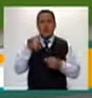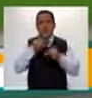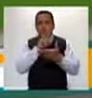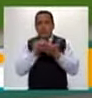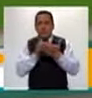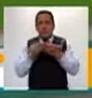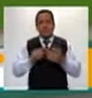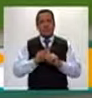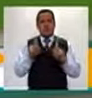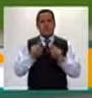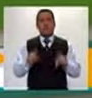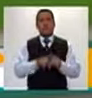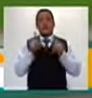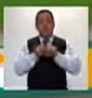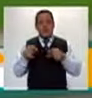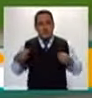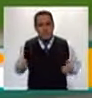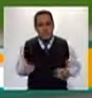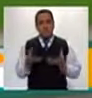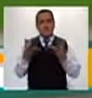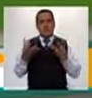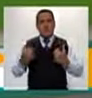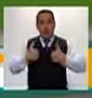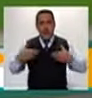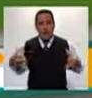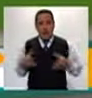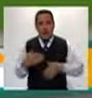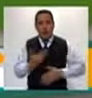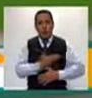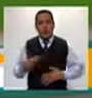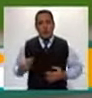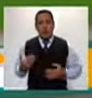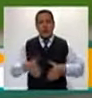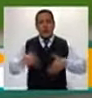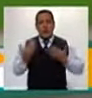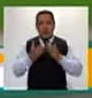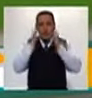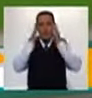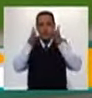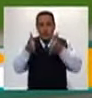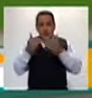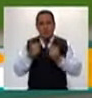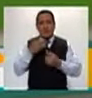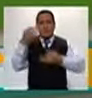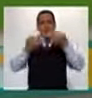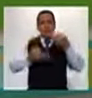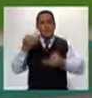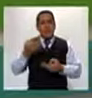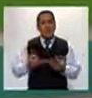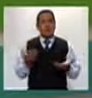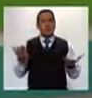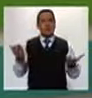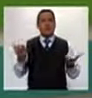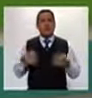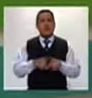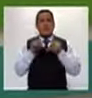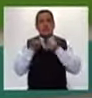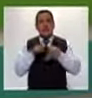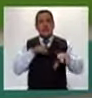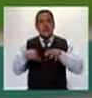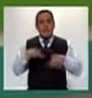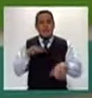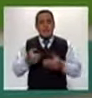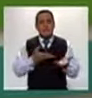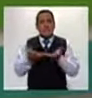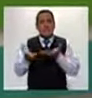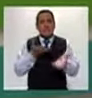sino que esto va a motivar a nuestro gobierno a poder focalizar presupuestos la creación de